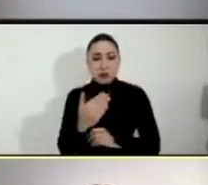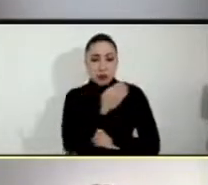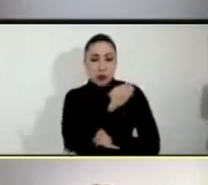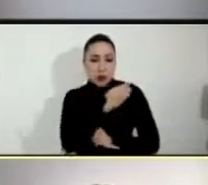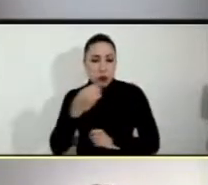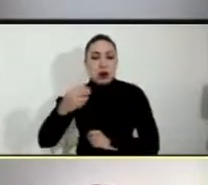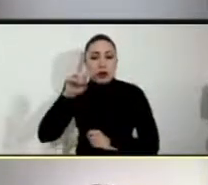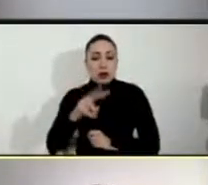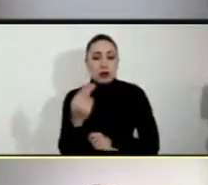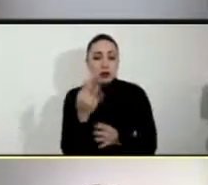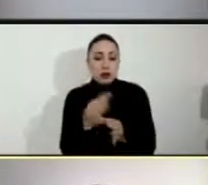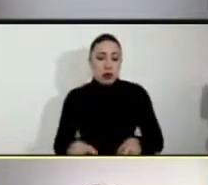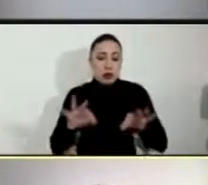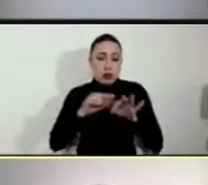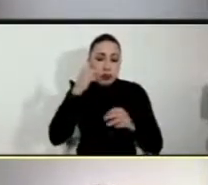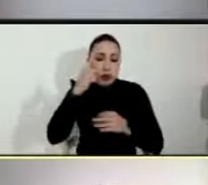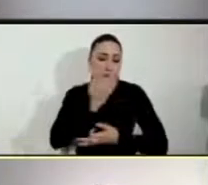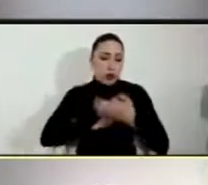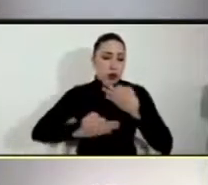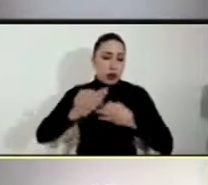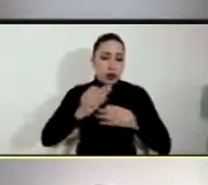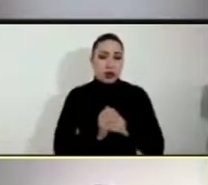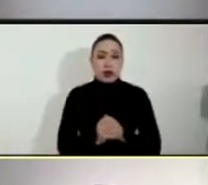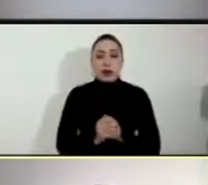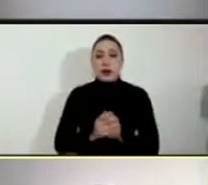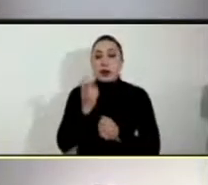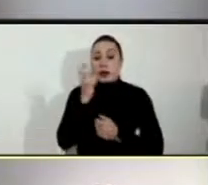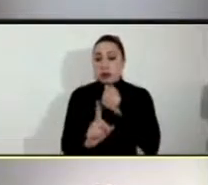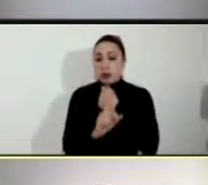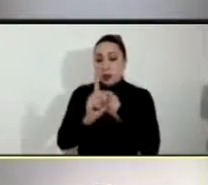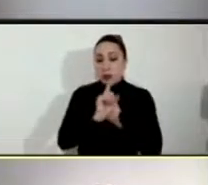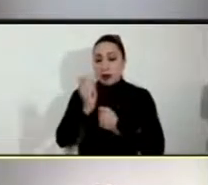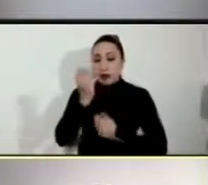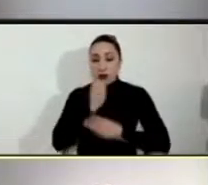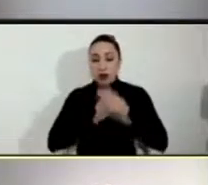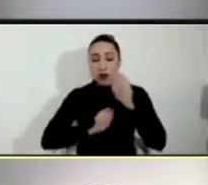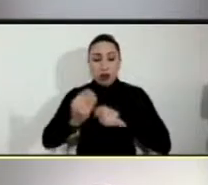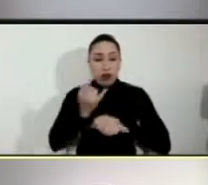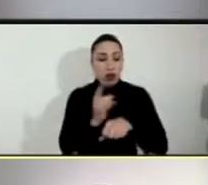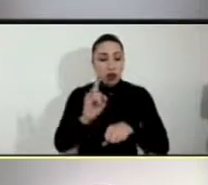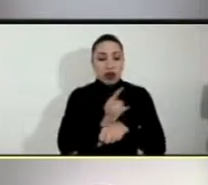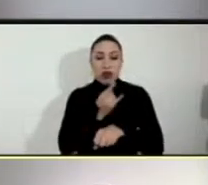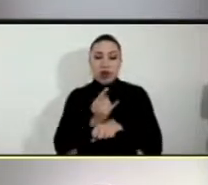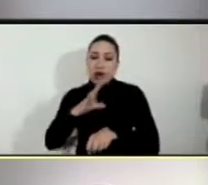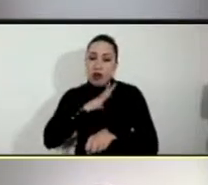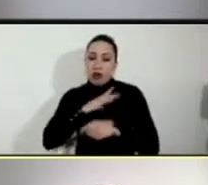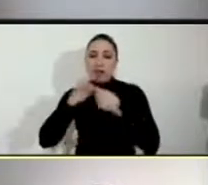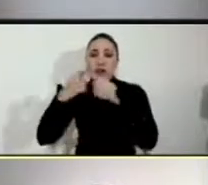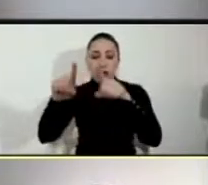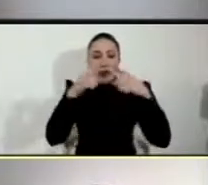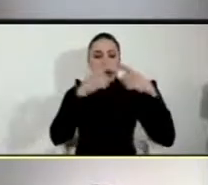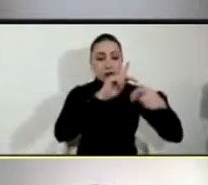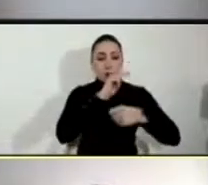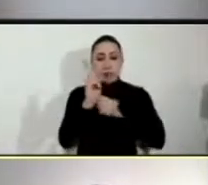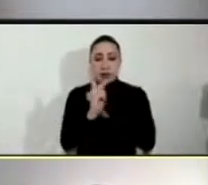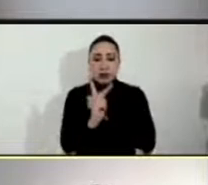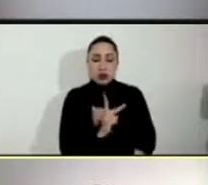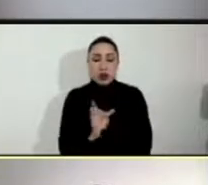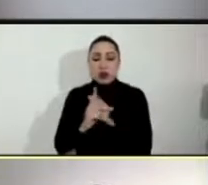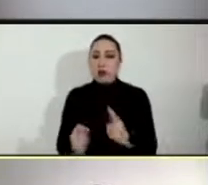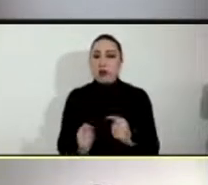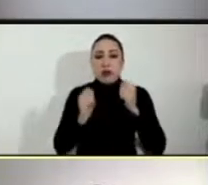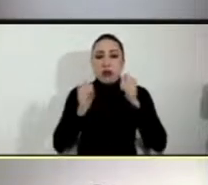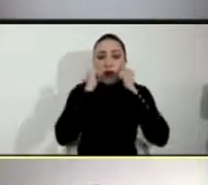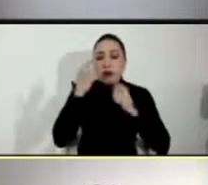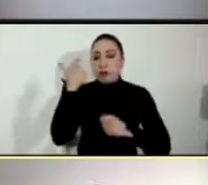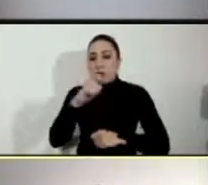todos. Problemas de malnutrición existen en todos los países y afectan a todas las clases socioeconómicas.